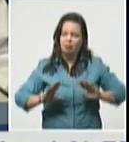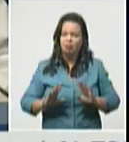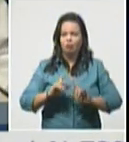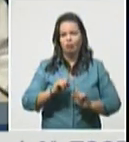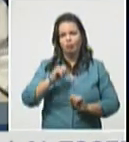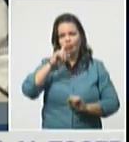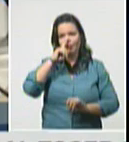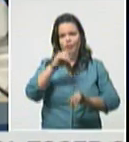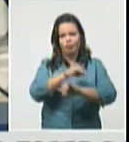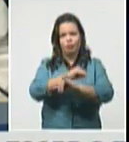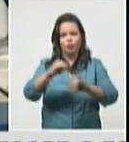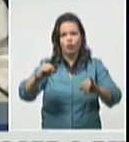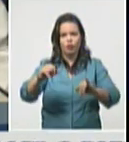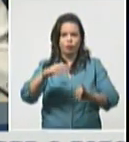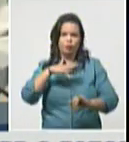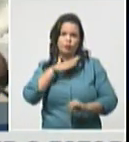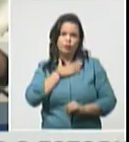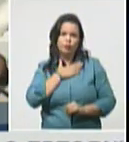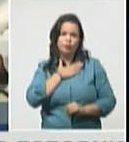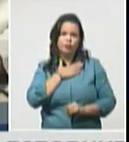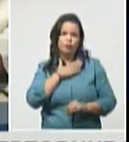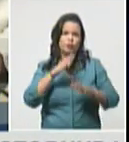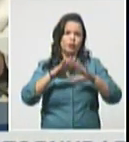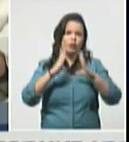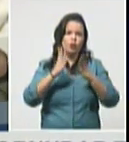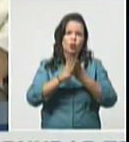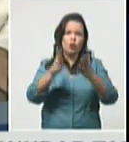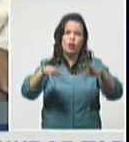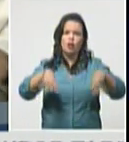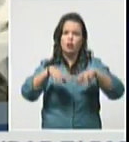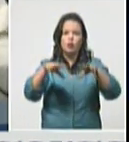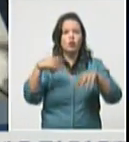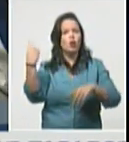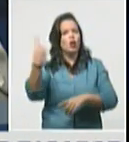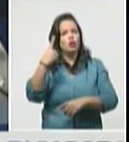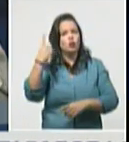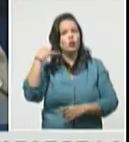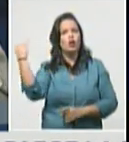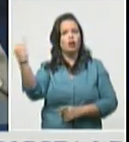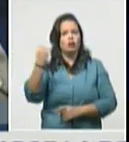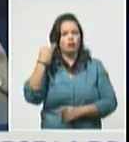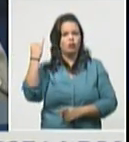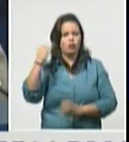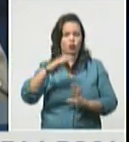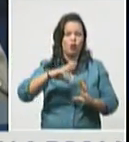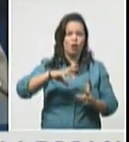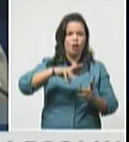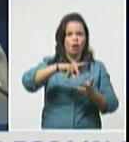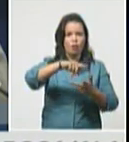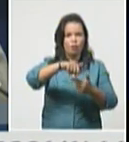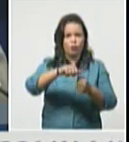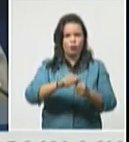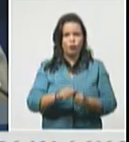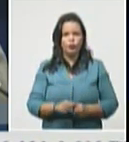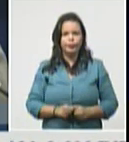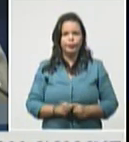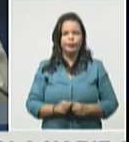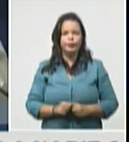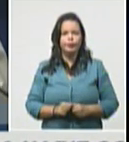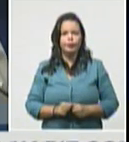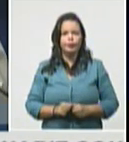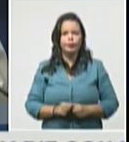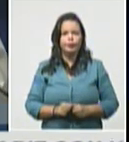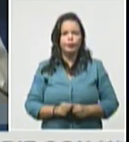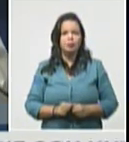relación con la situación nacional, la situación en el mundo. Y, amén,